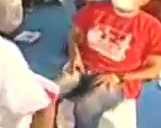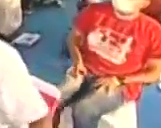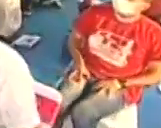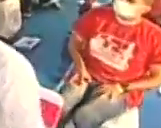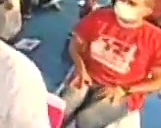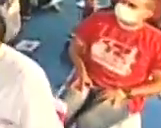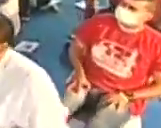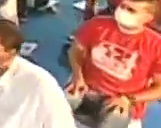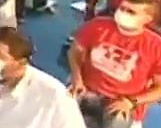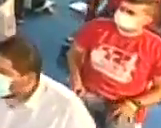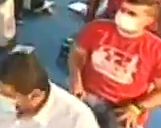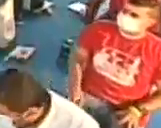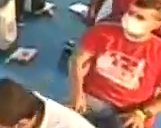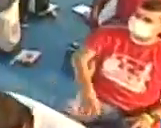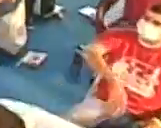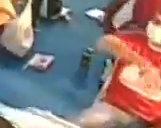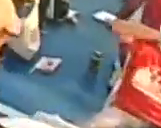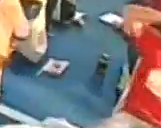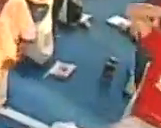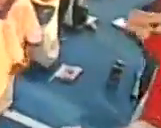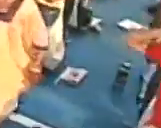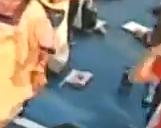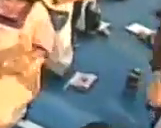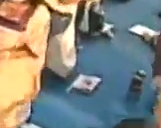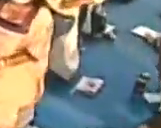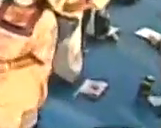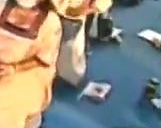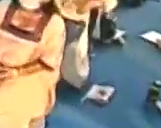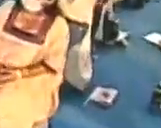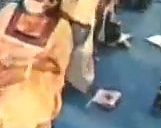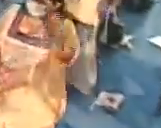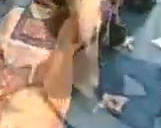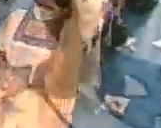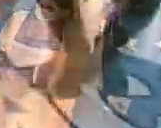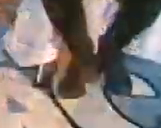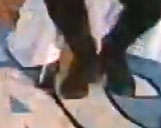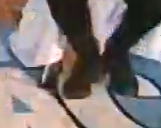¡Que viva la juventud! ¡Que viva la patria!